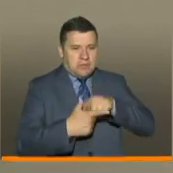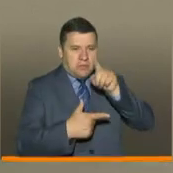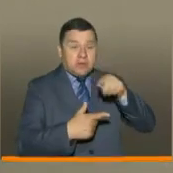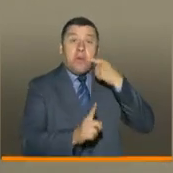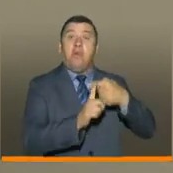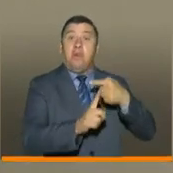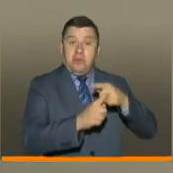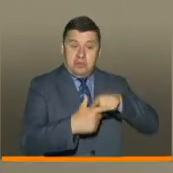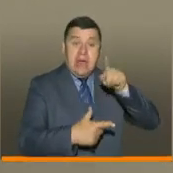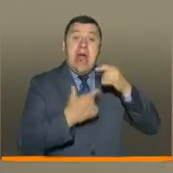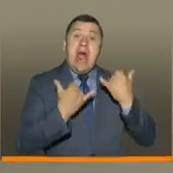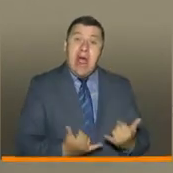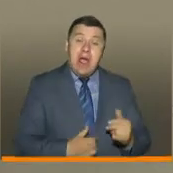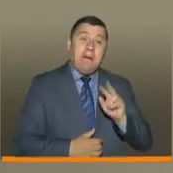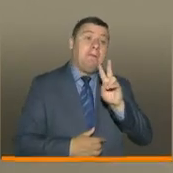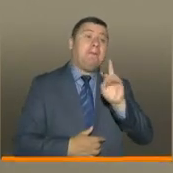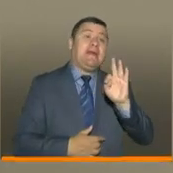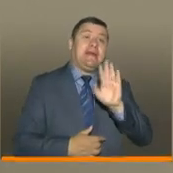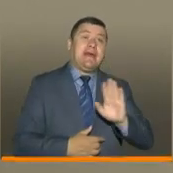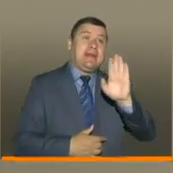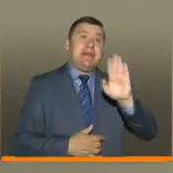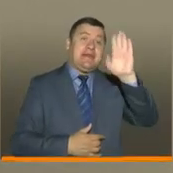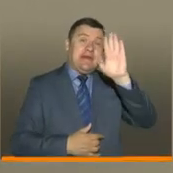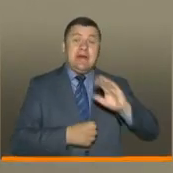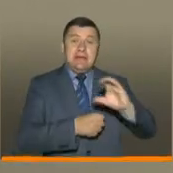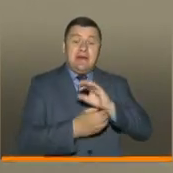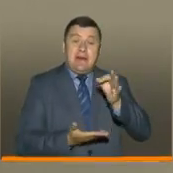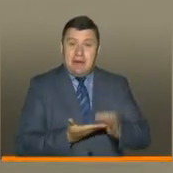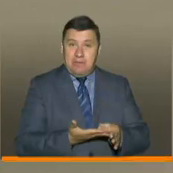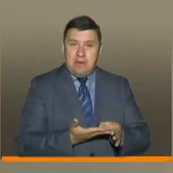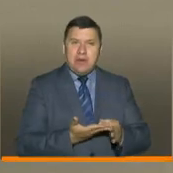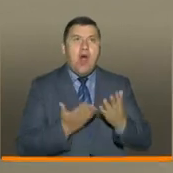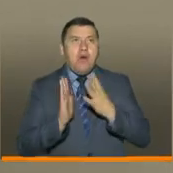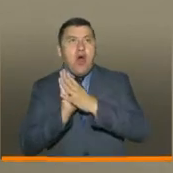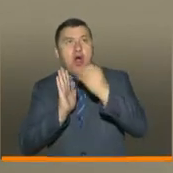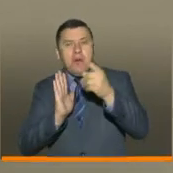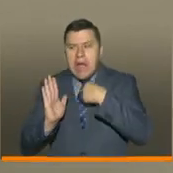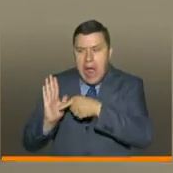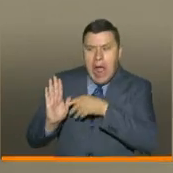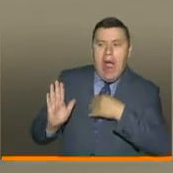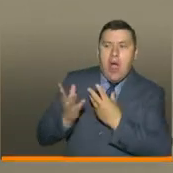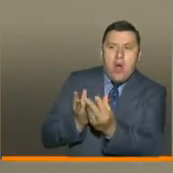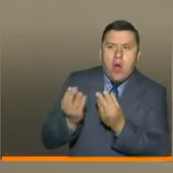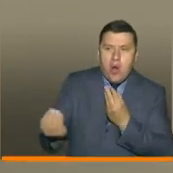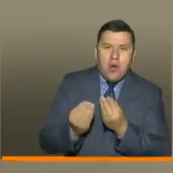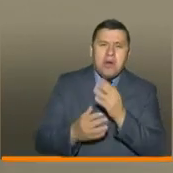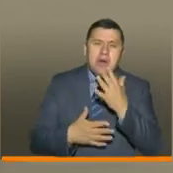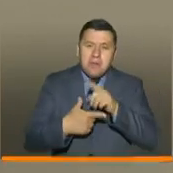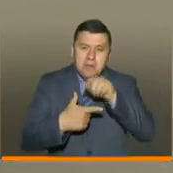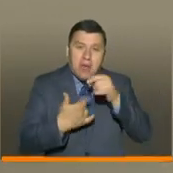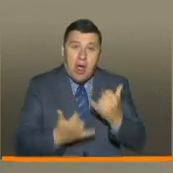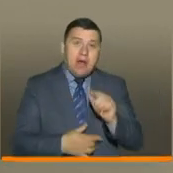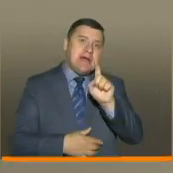positivo. Tenemos en este momento más de 23 departamentos, la ciudad capital, el modelo de alternancia, llevamos en más del 65%